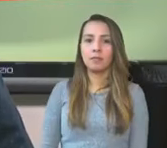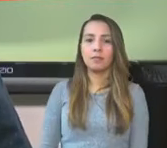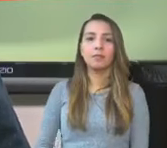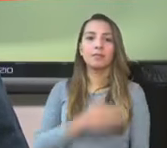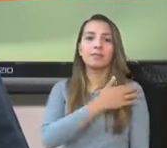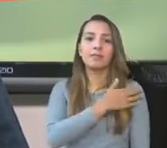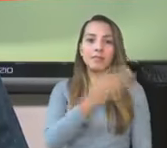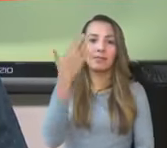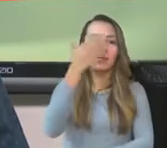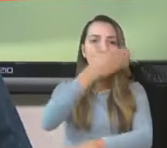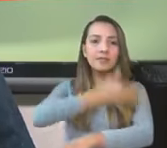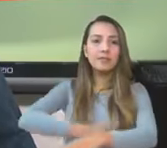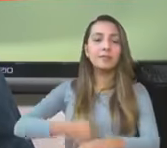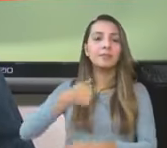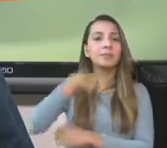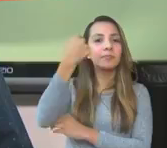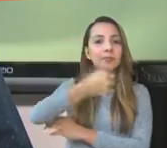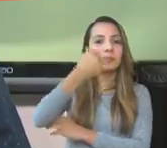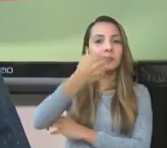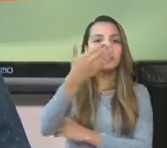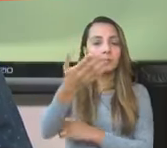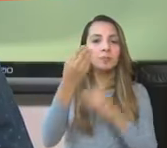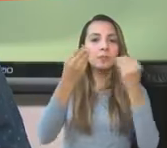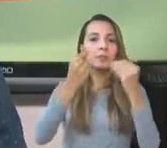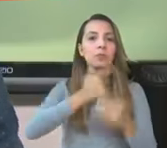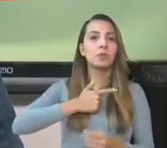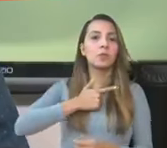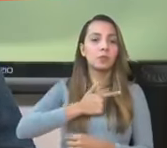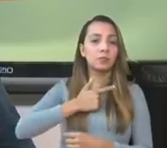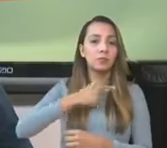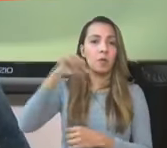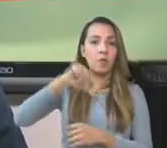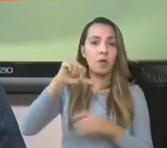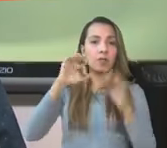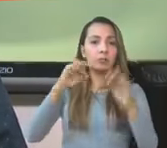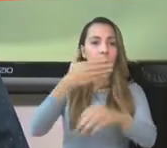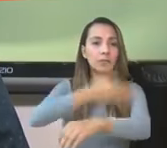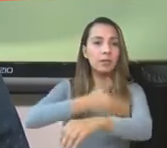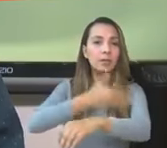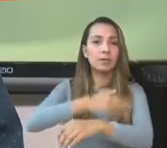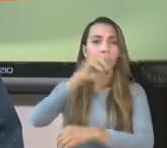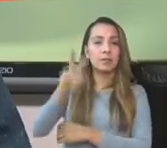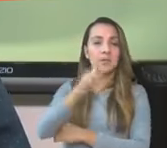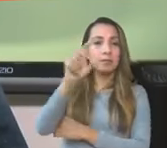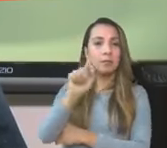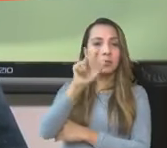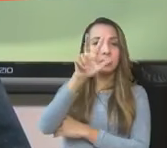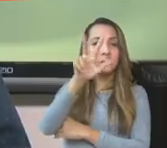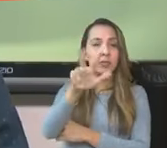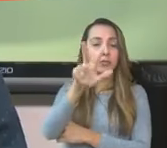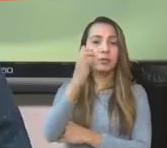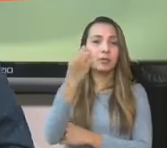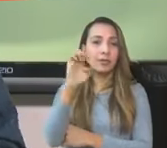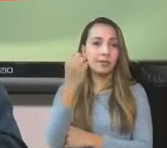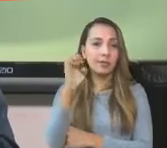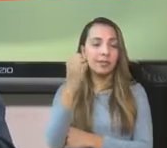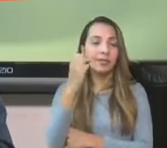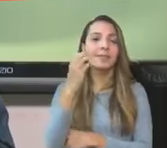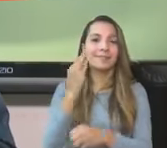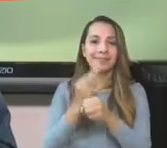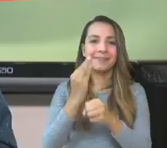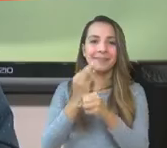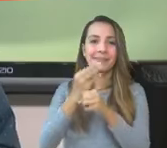Muy buenas tardes, les saludo con mucho gusto en esta tarde de viernes 28 de enero.